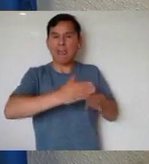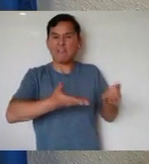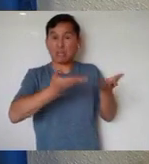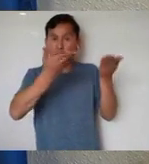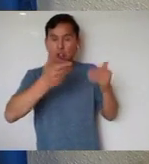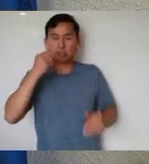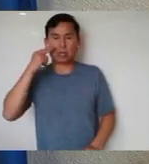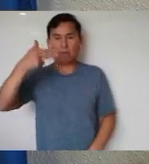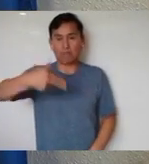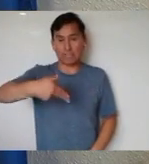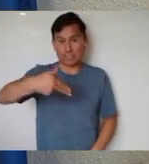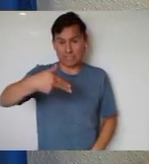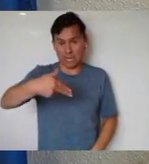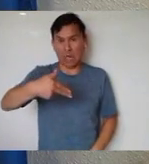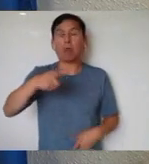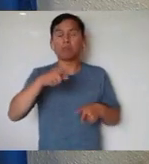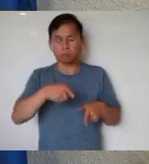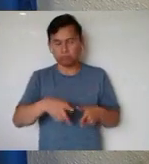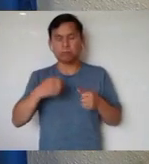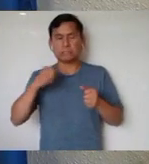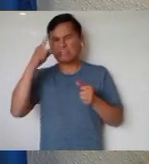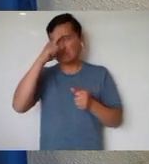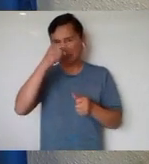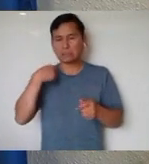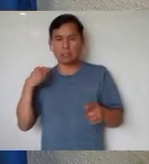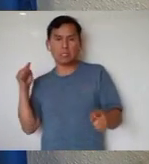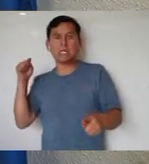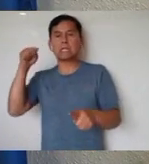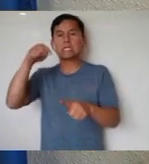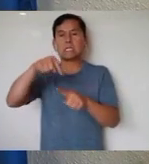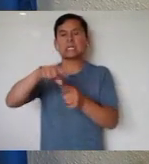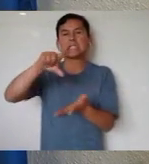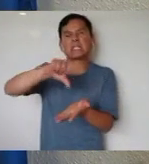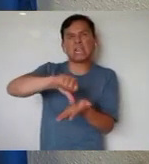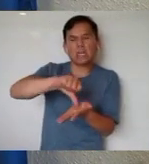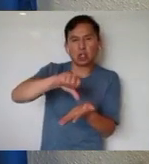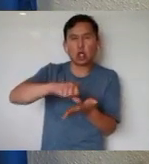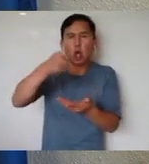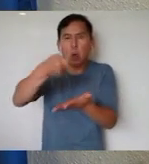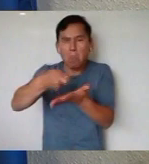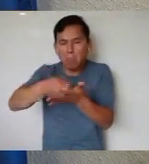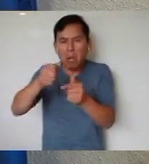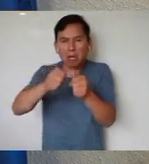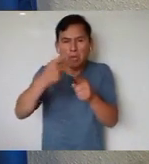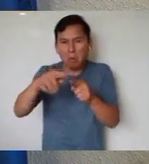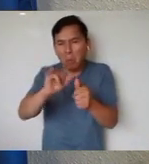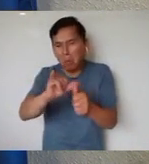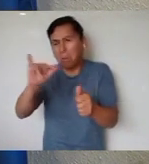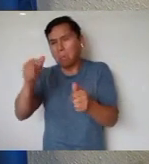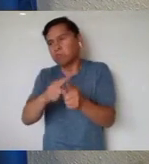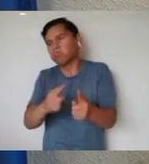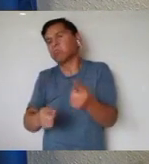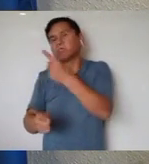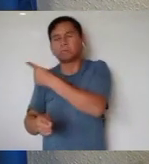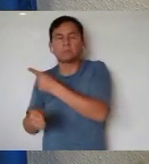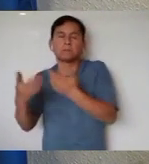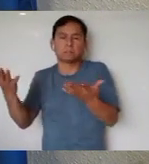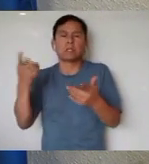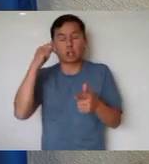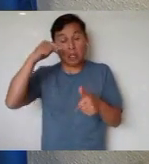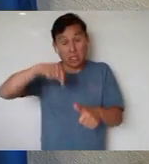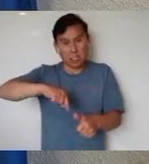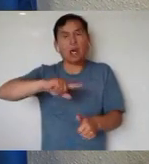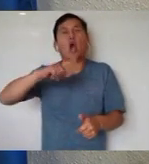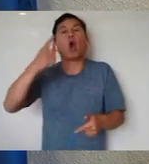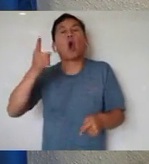parafina y que les era muy difícil y complejo bajar hasta el centro de la ciudad a abastecerse. Nuevamente este año se pone en marcha